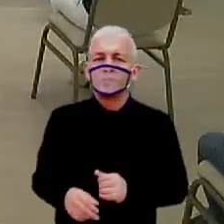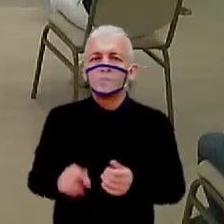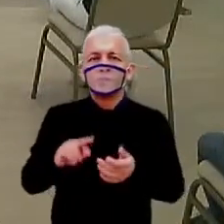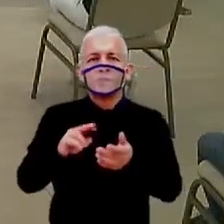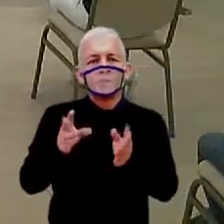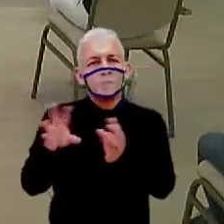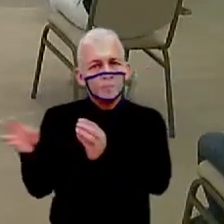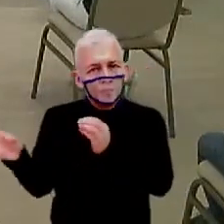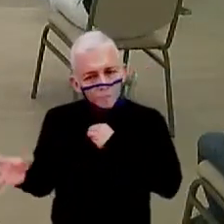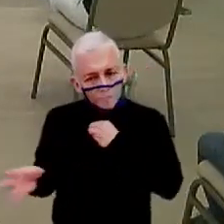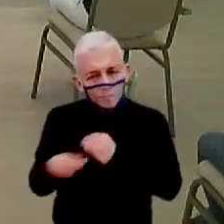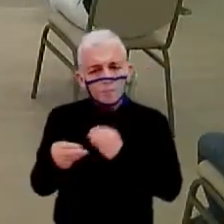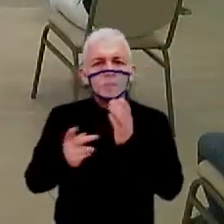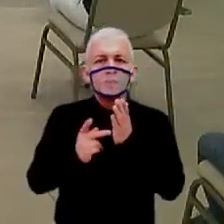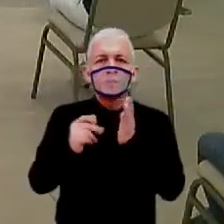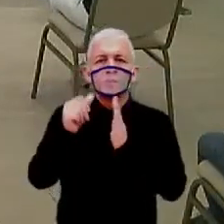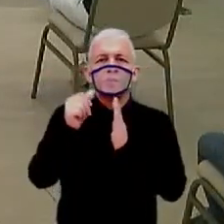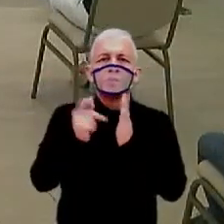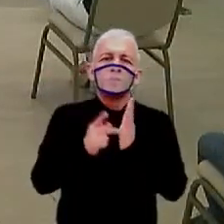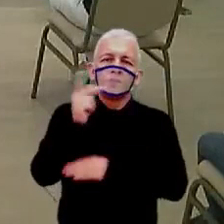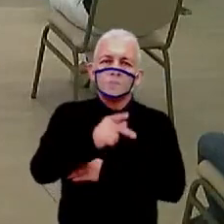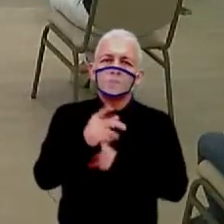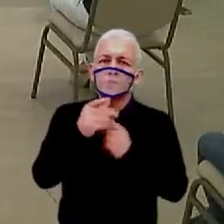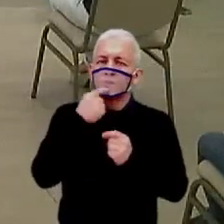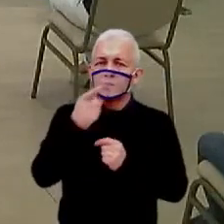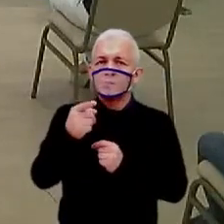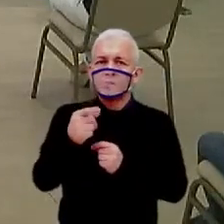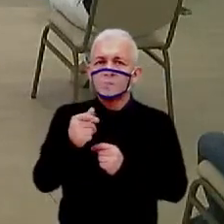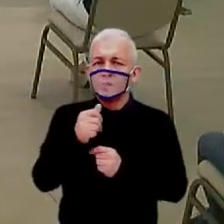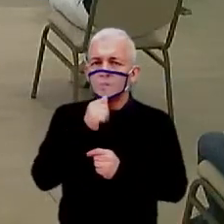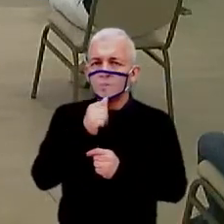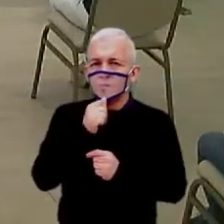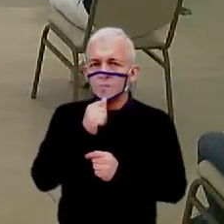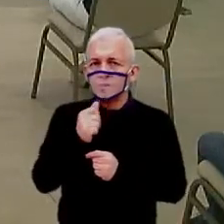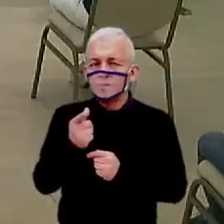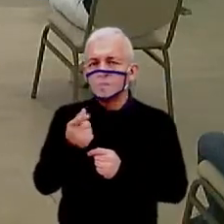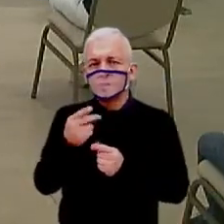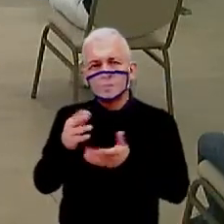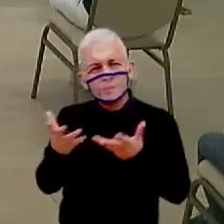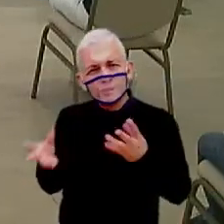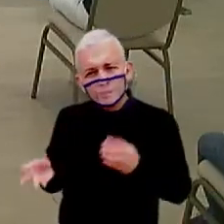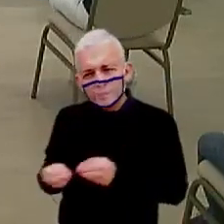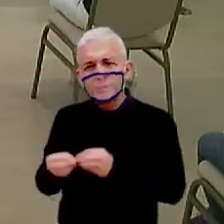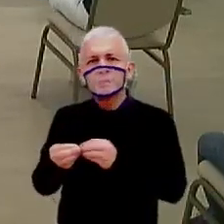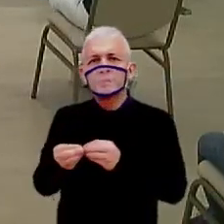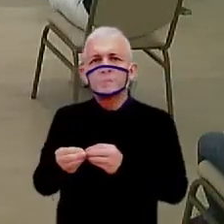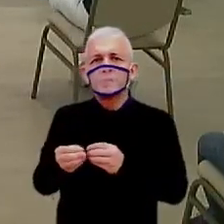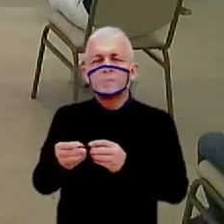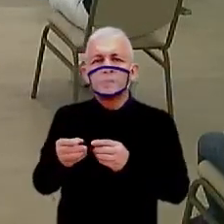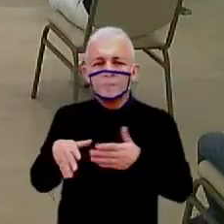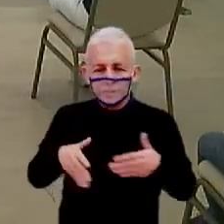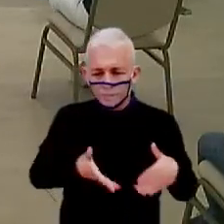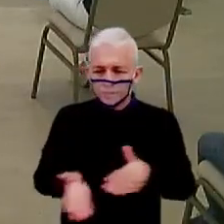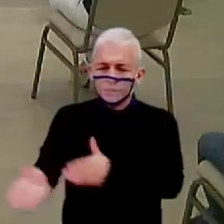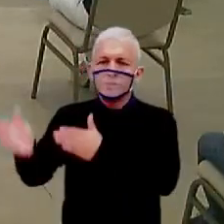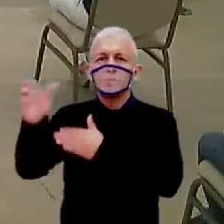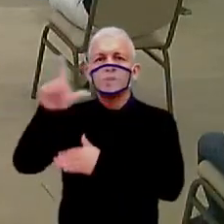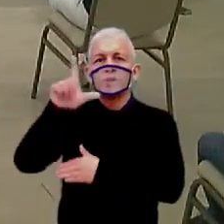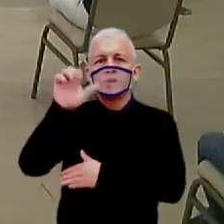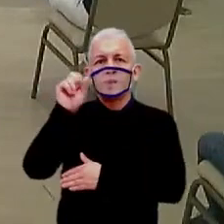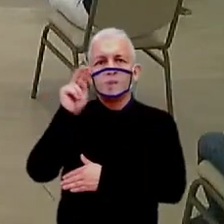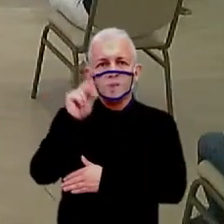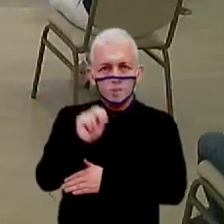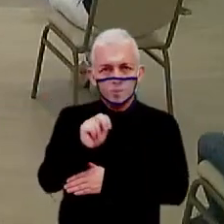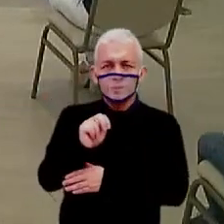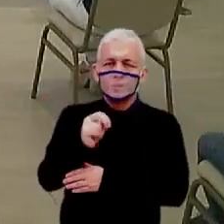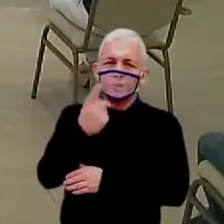mejorar la calidad del agua mediante dejar de descargar algunos efluentes que llegan a través del Arroyo León sin ser tratados